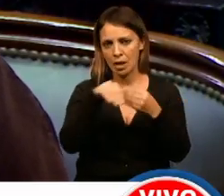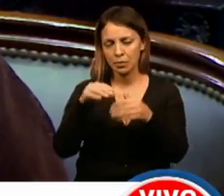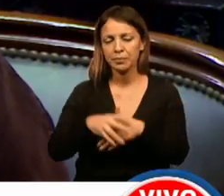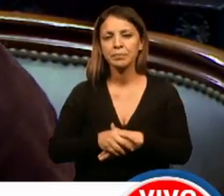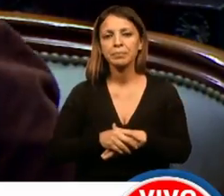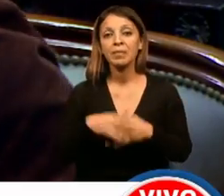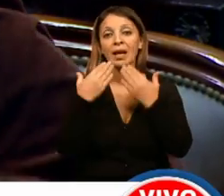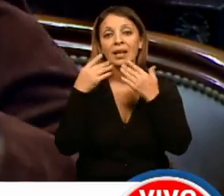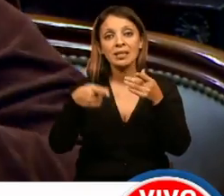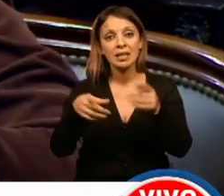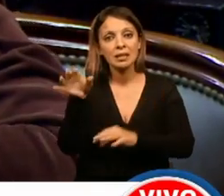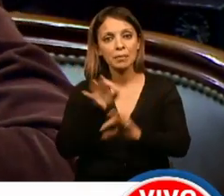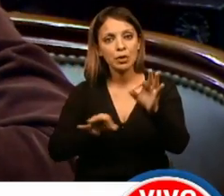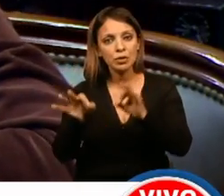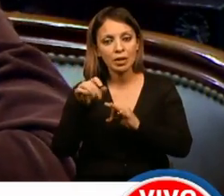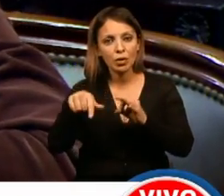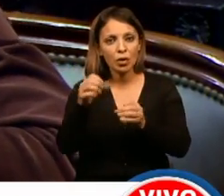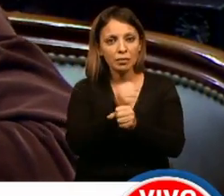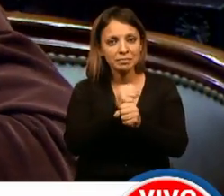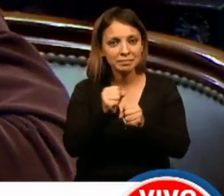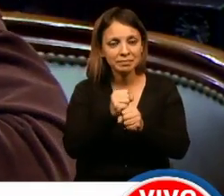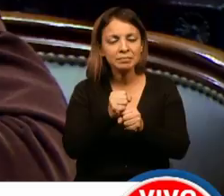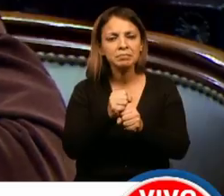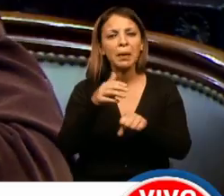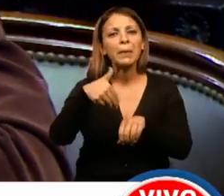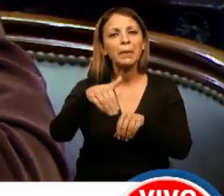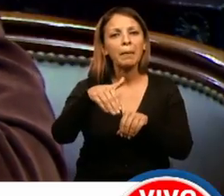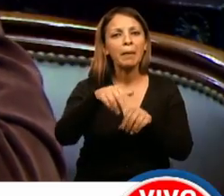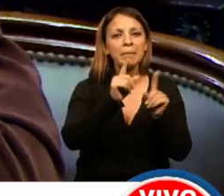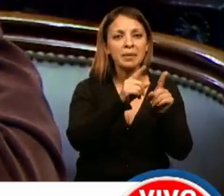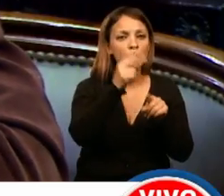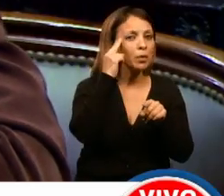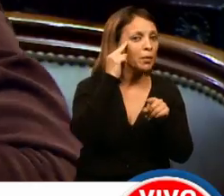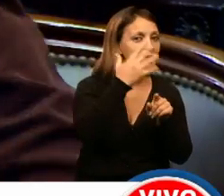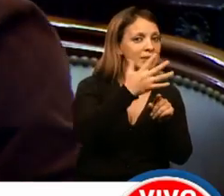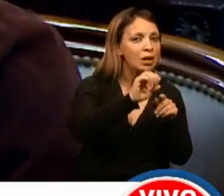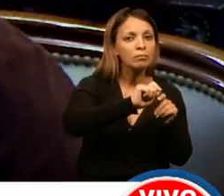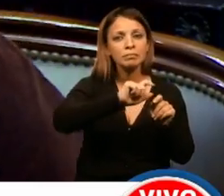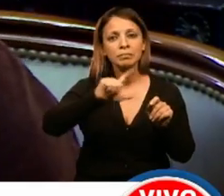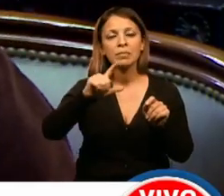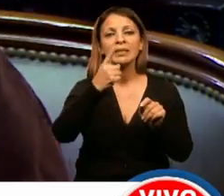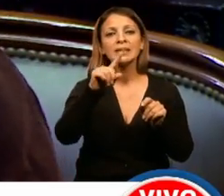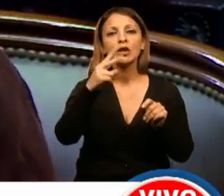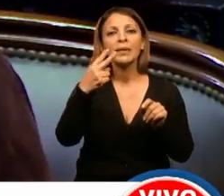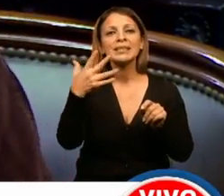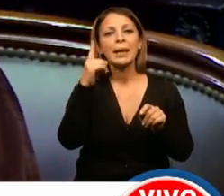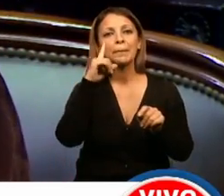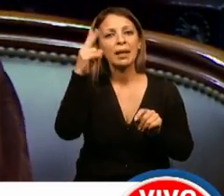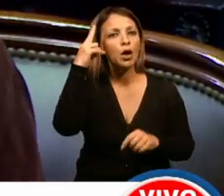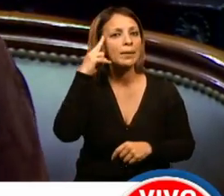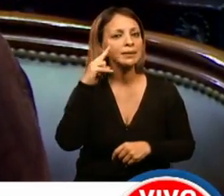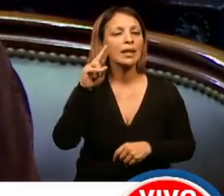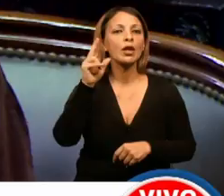con este proyecto que hoy estamos aprobando vamos a pasar a tener 126 mil